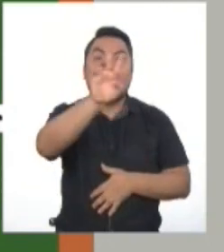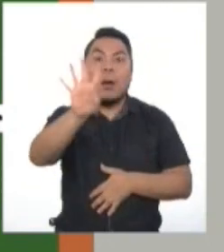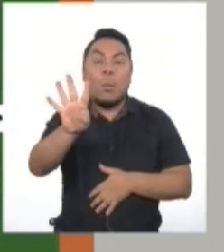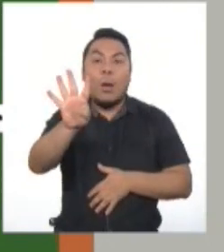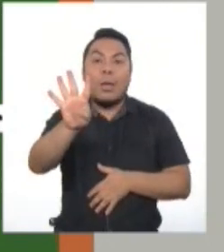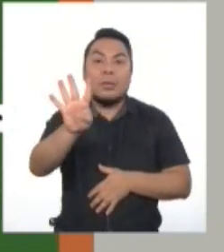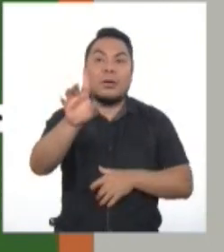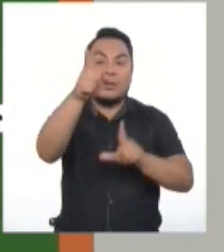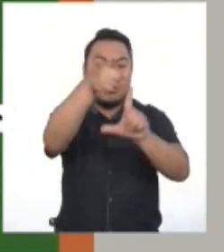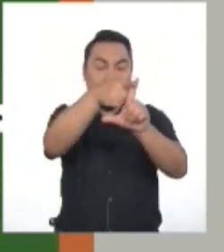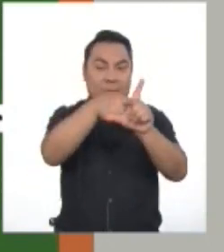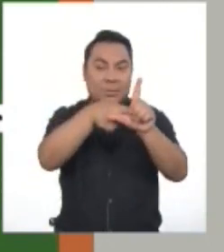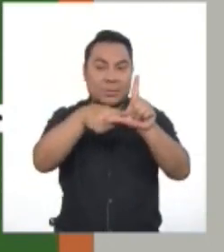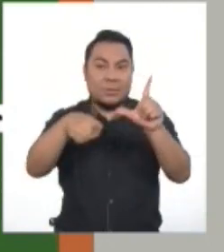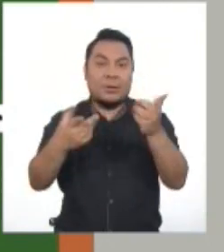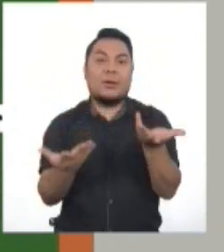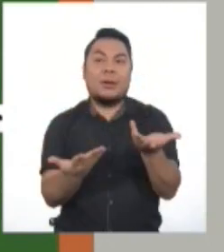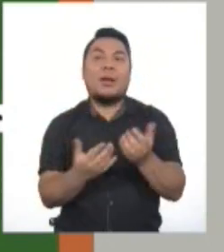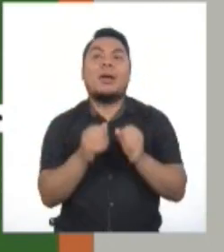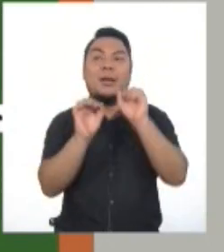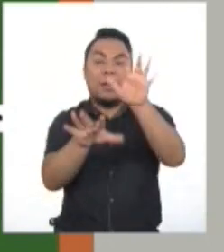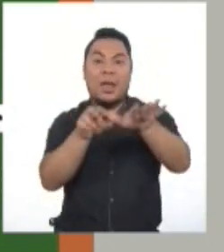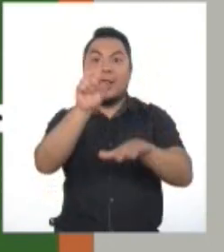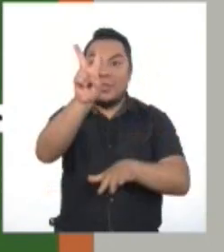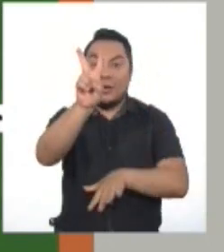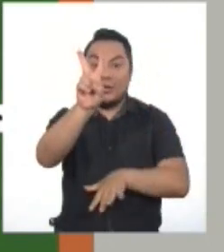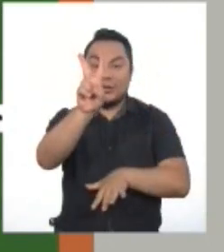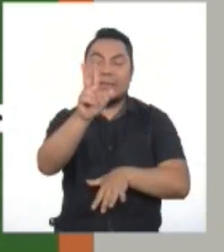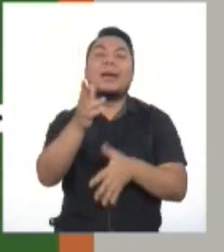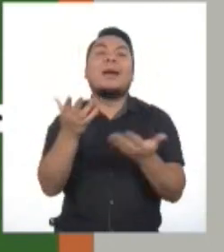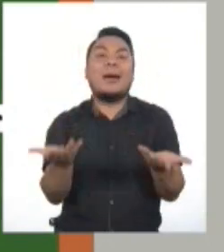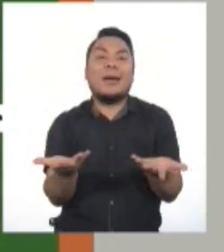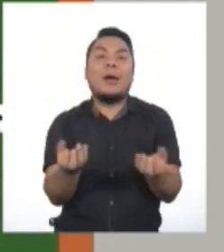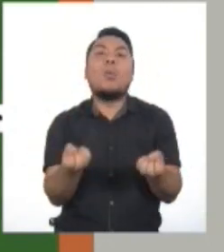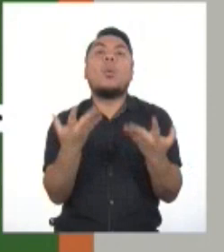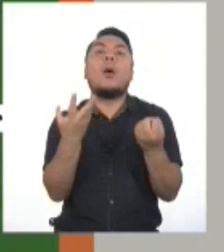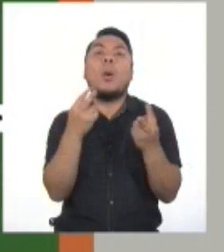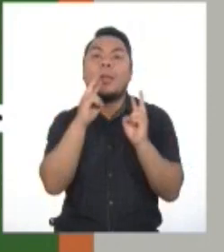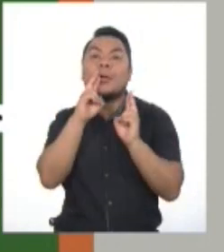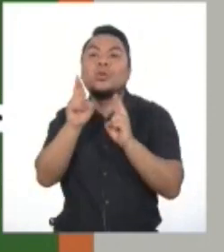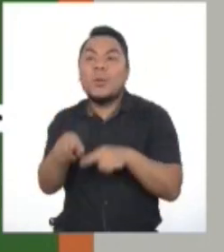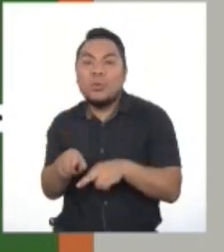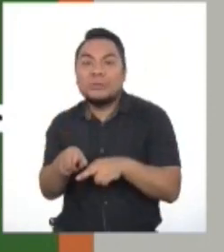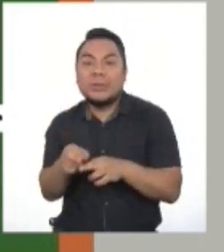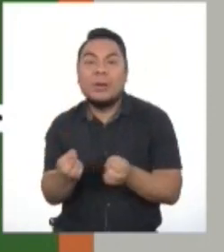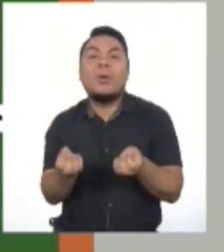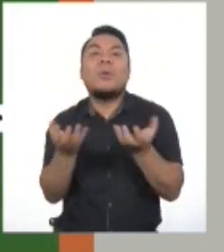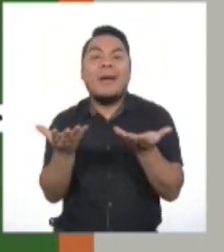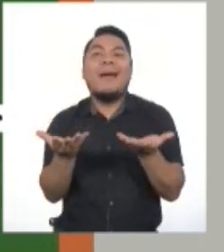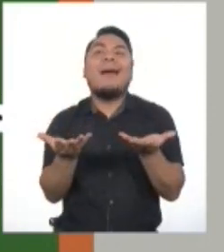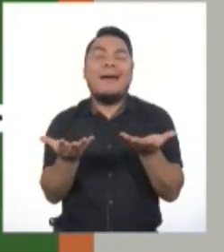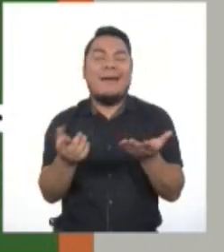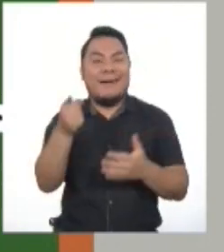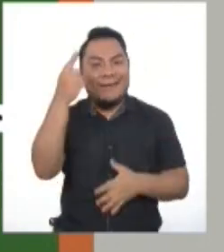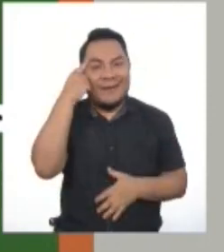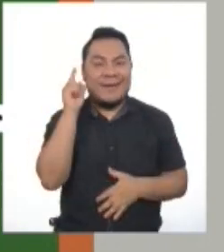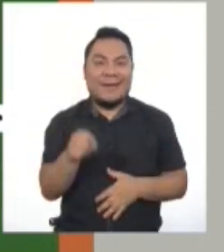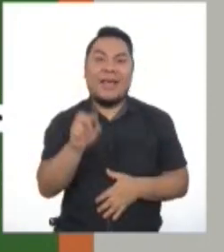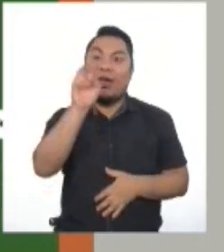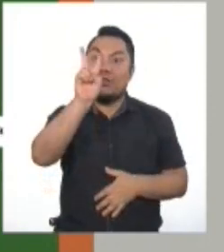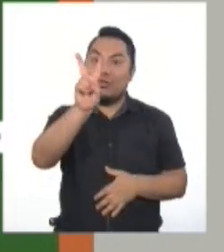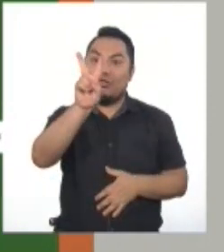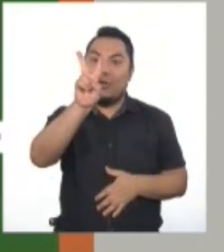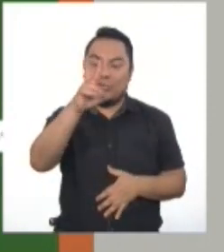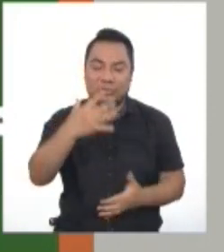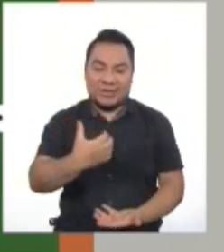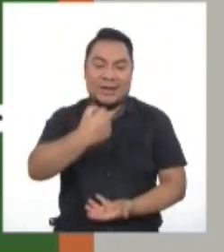sido divididas entre las 12 familias. Y esto nos genera un igual a 2